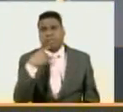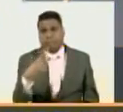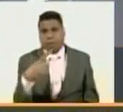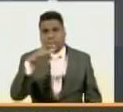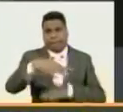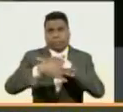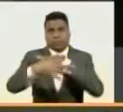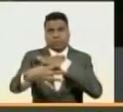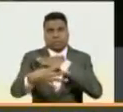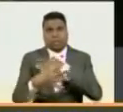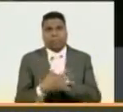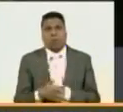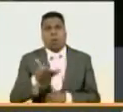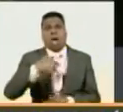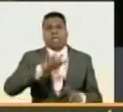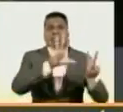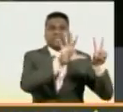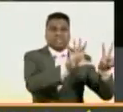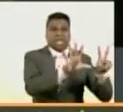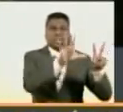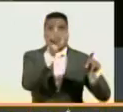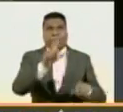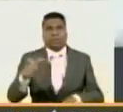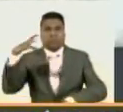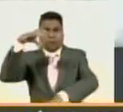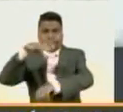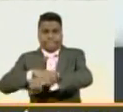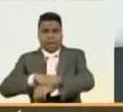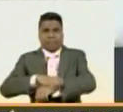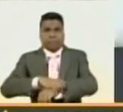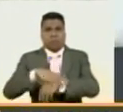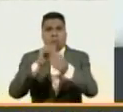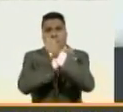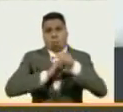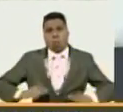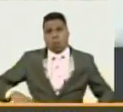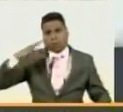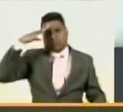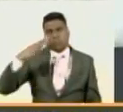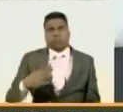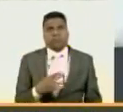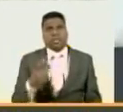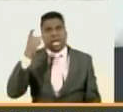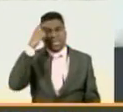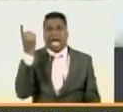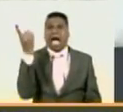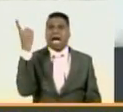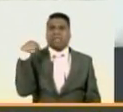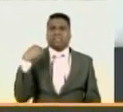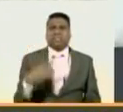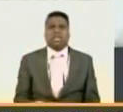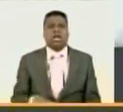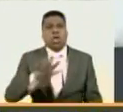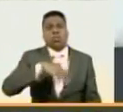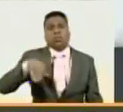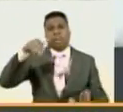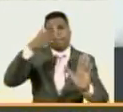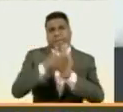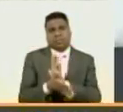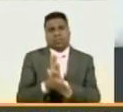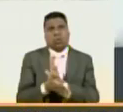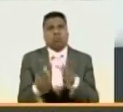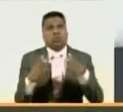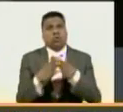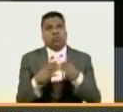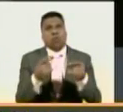municipio hay 7 detenidos a la orden de la Guardia Nacional desde el día de ayer, en donde ocurrieron estos